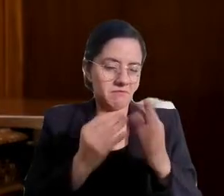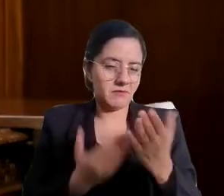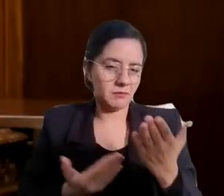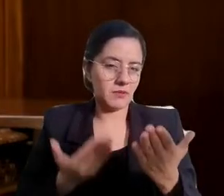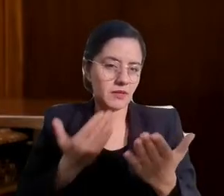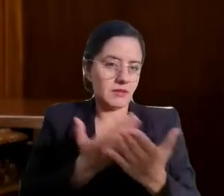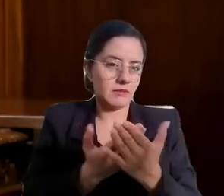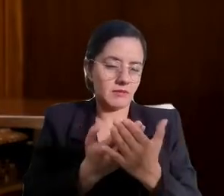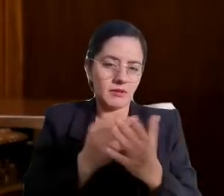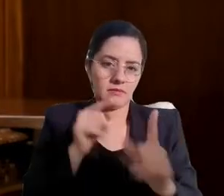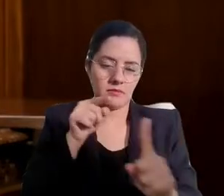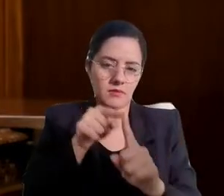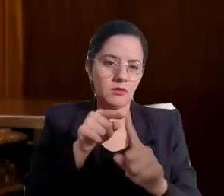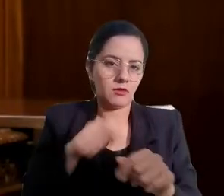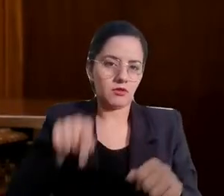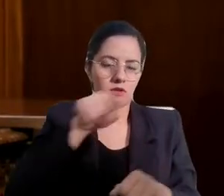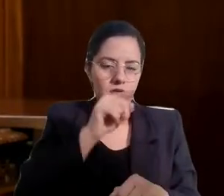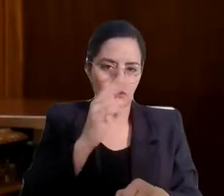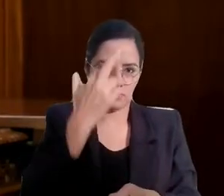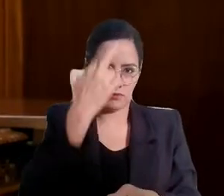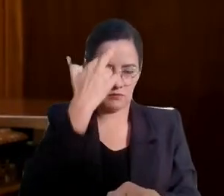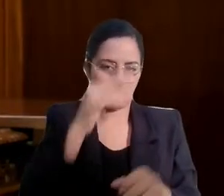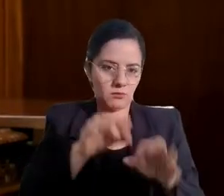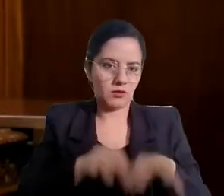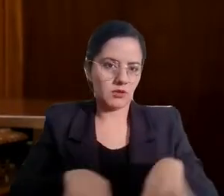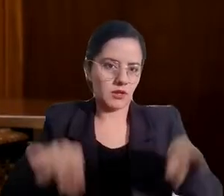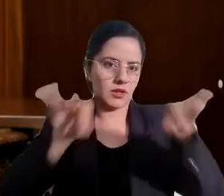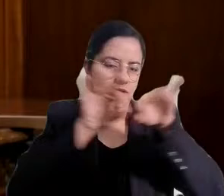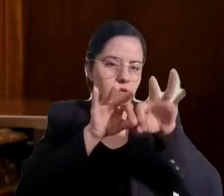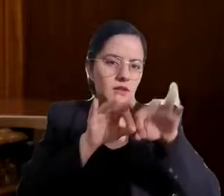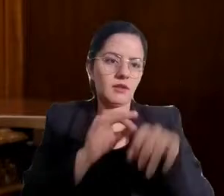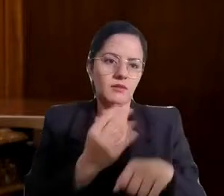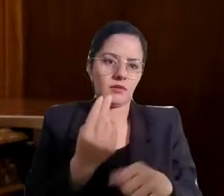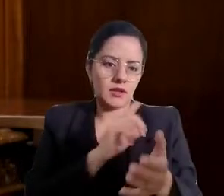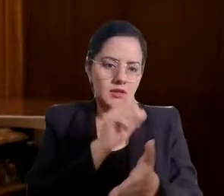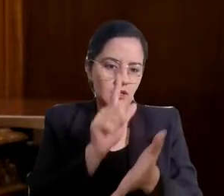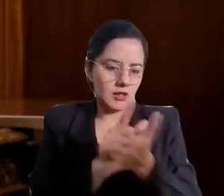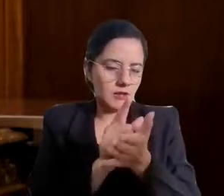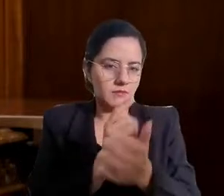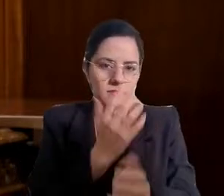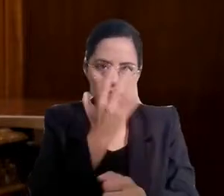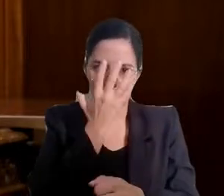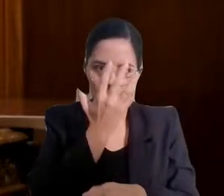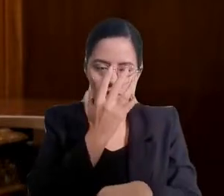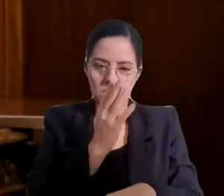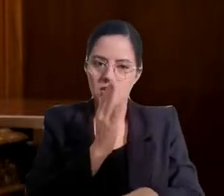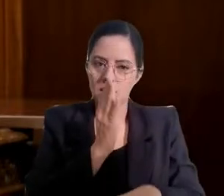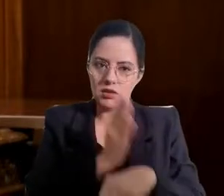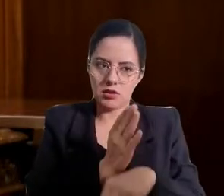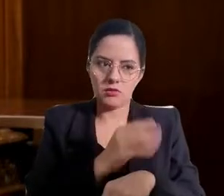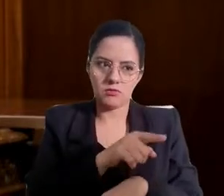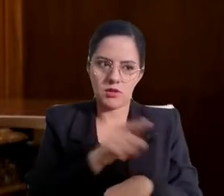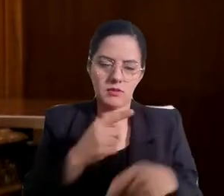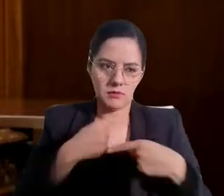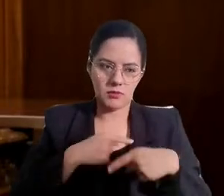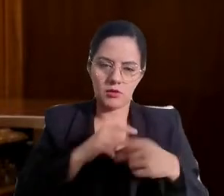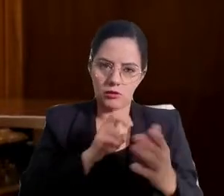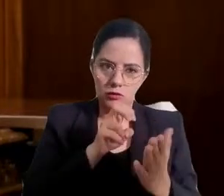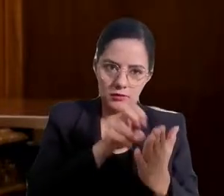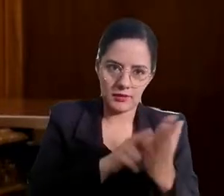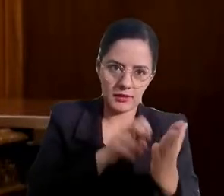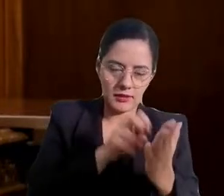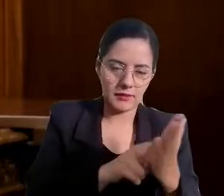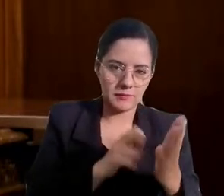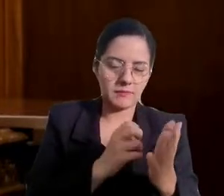la importancia de las sanciones que buscan revirar el comportamiento social, se